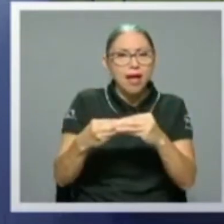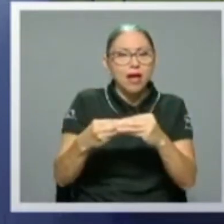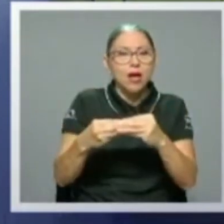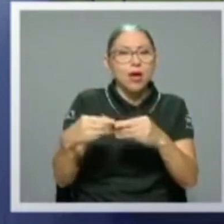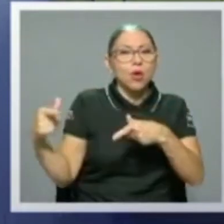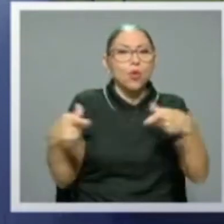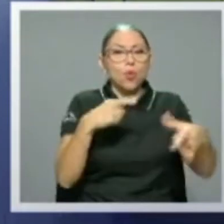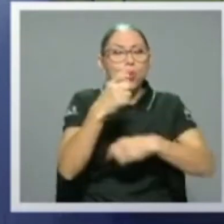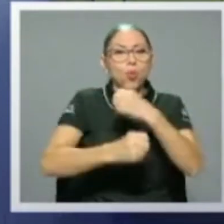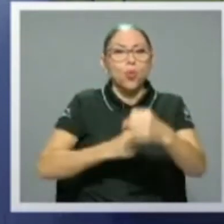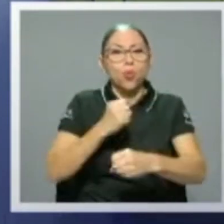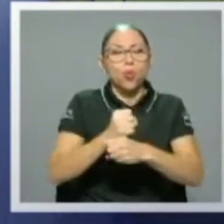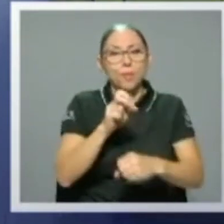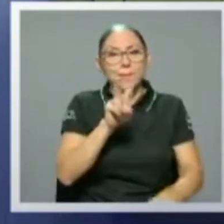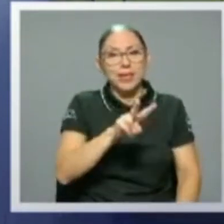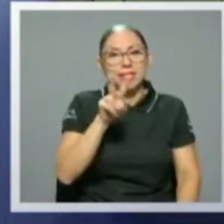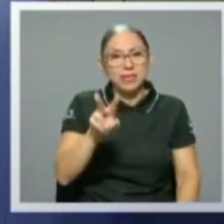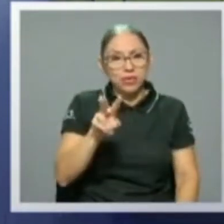y